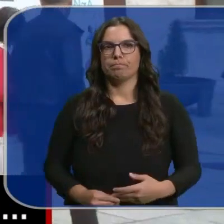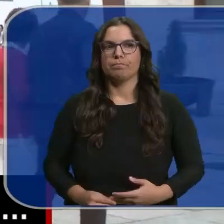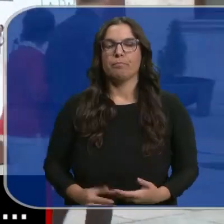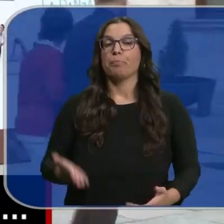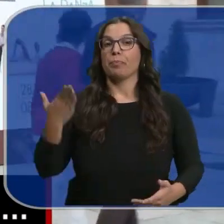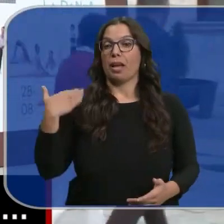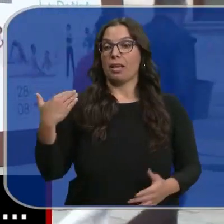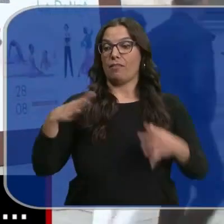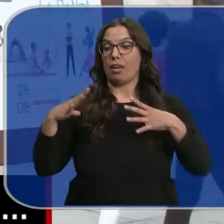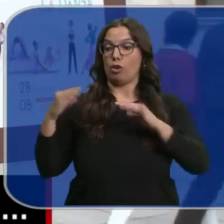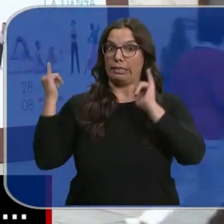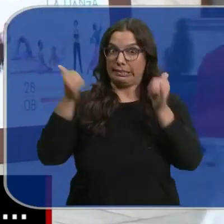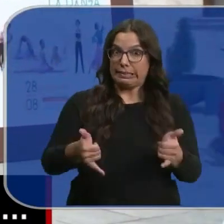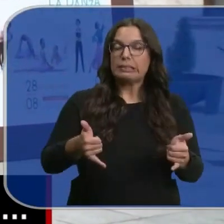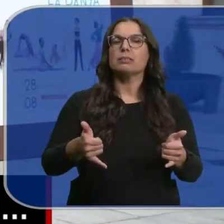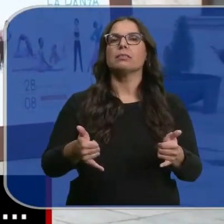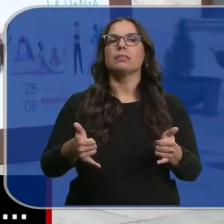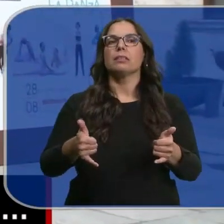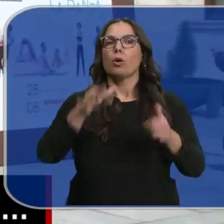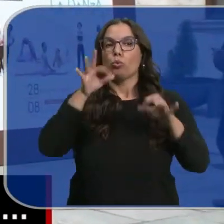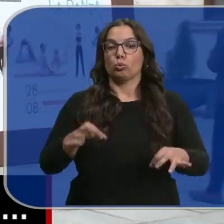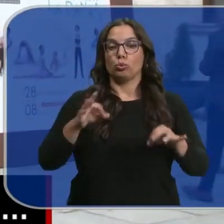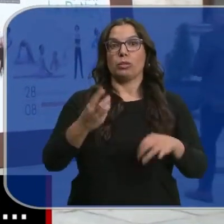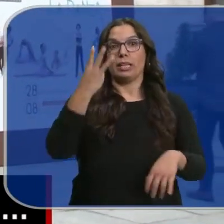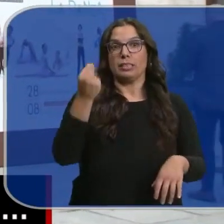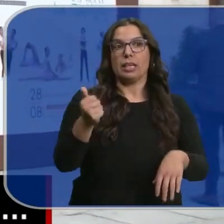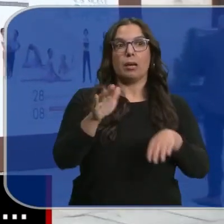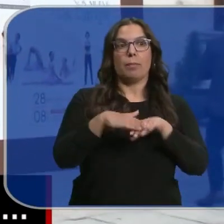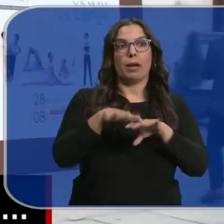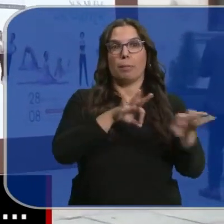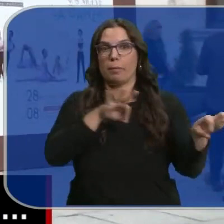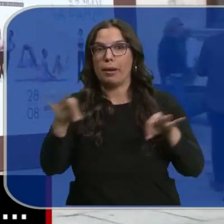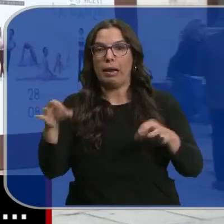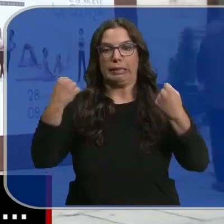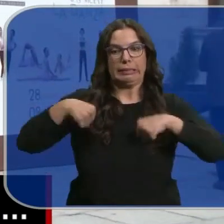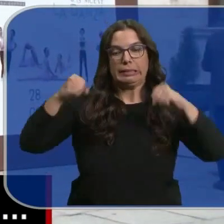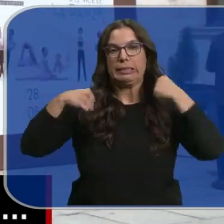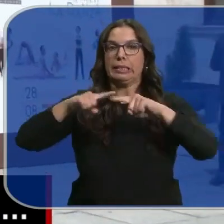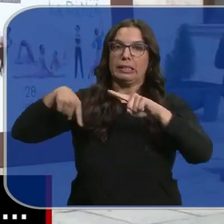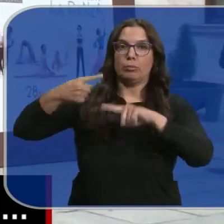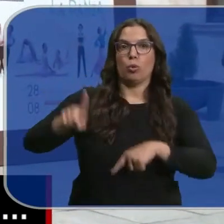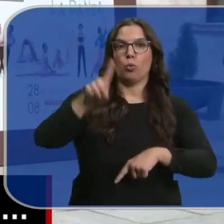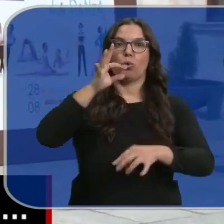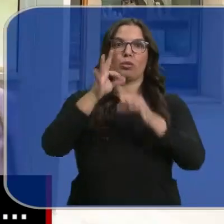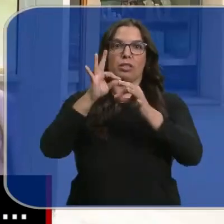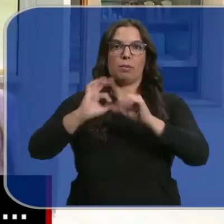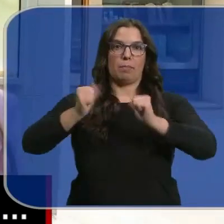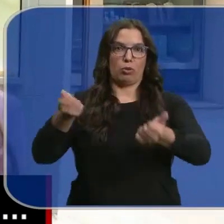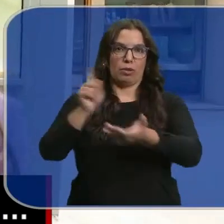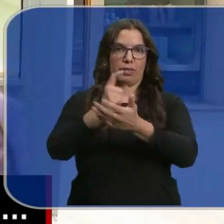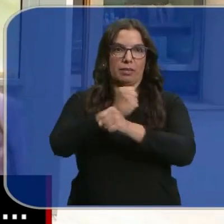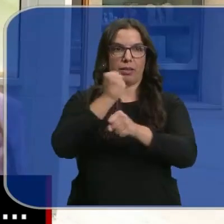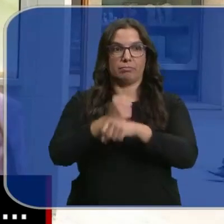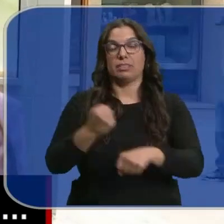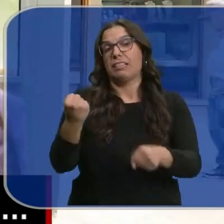Ayer llegué de vacaciones y justo tengo tres días de entrenamiento antes de volver el día 1 de septiembre. Hay que